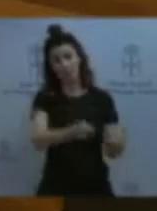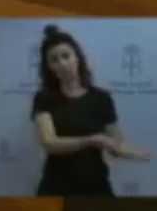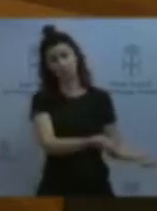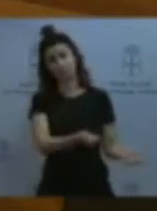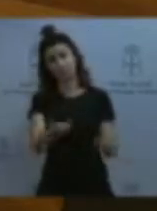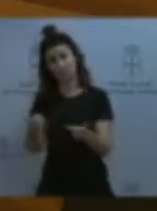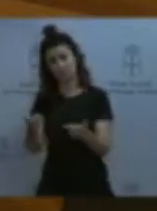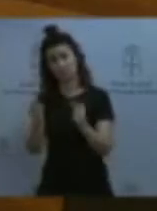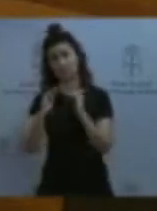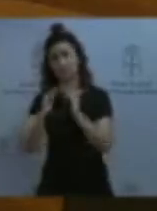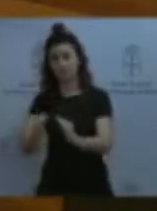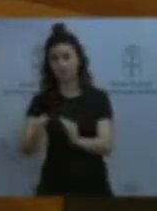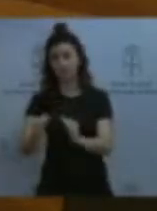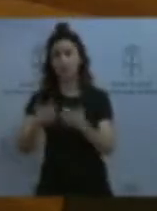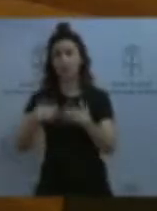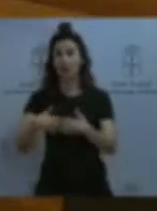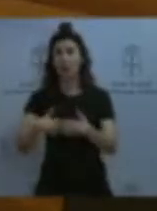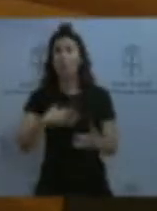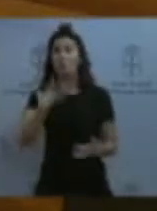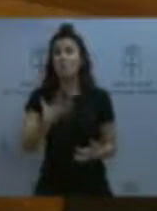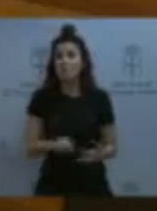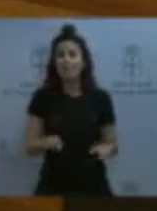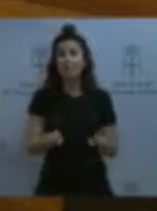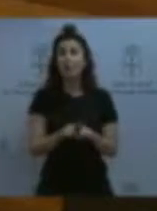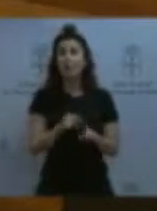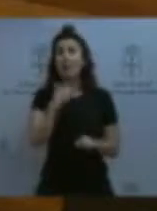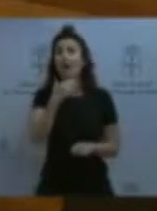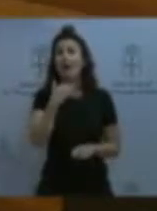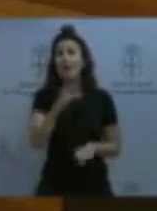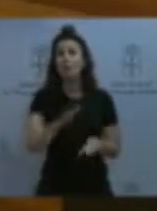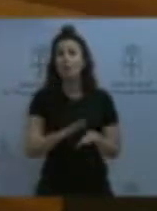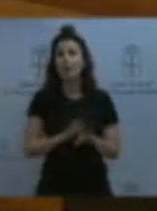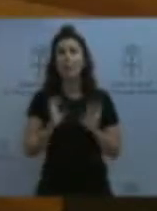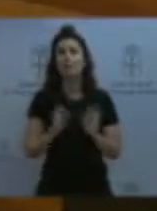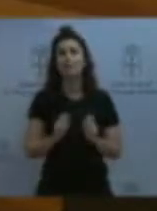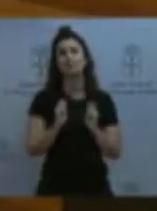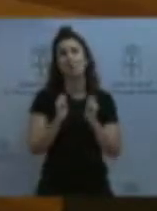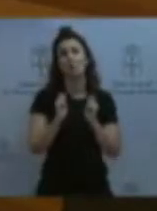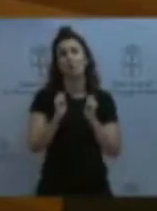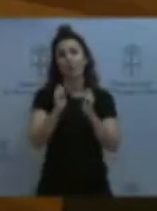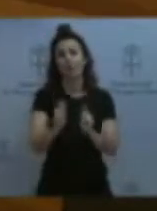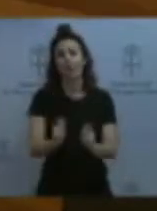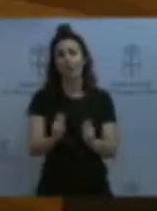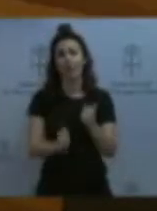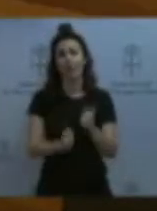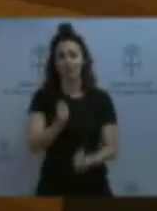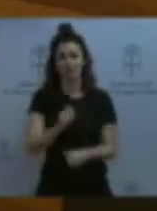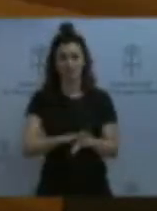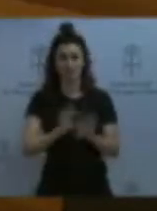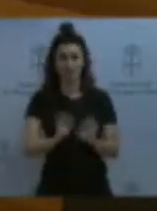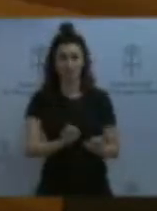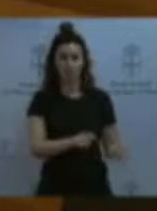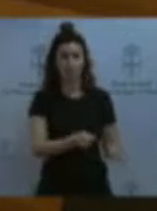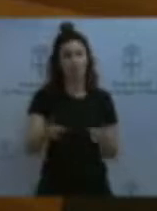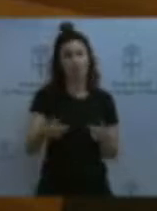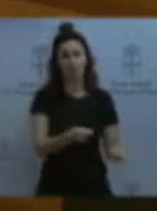encaminada al acondicionamiento de los almacenes de Almuña para el trasiego del material de los almacenes de pescadores. Y